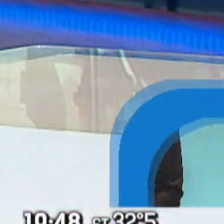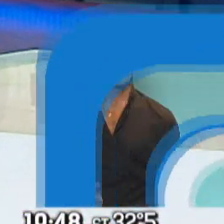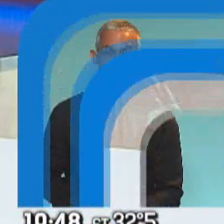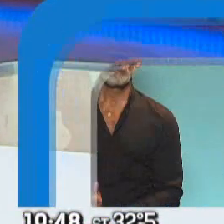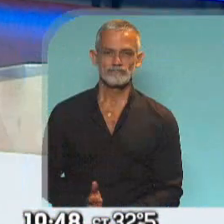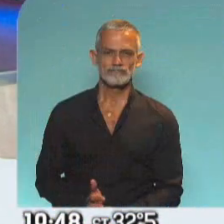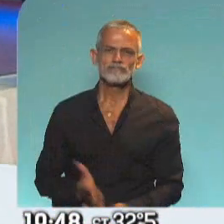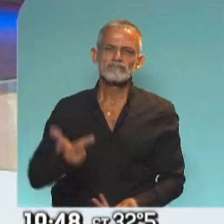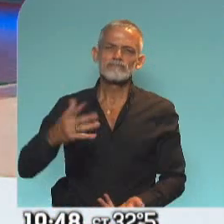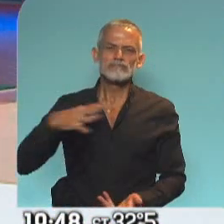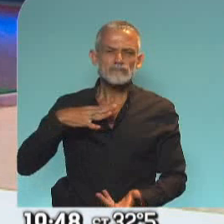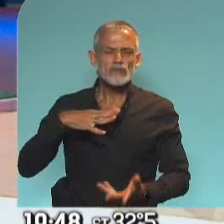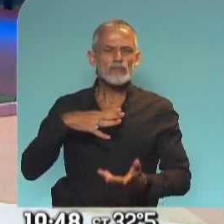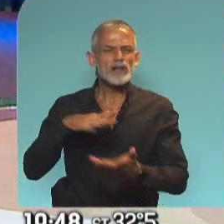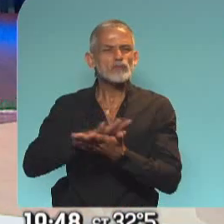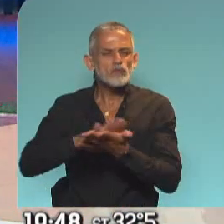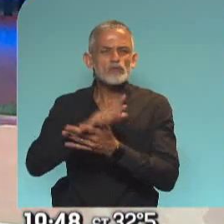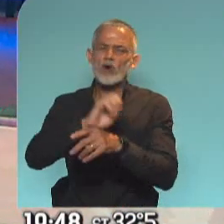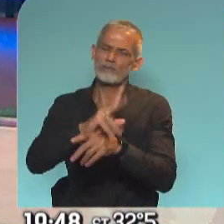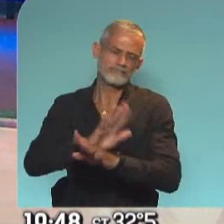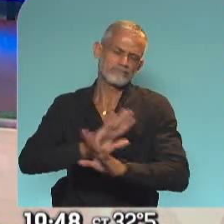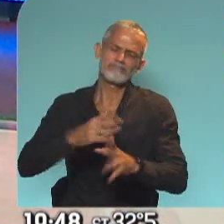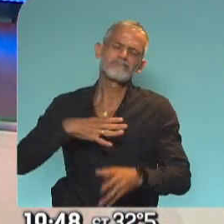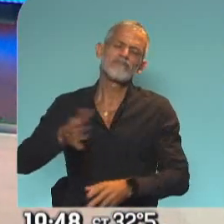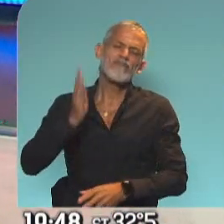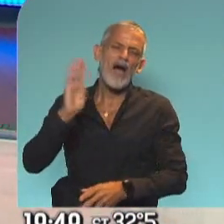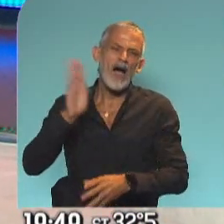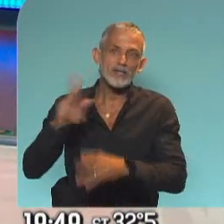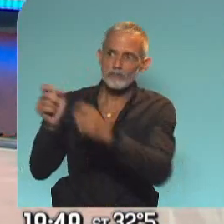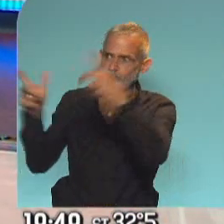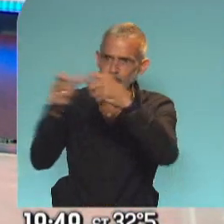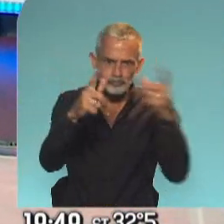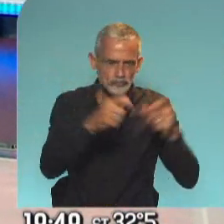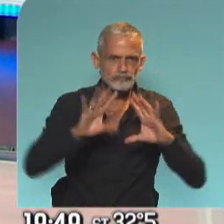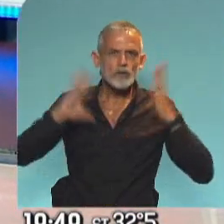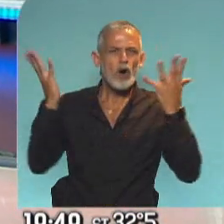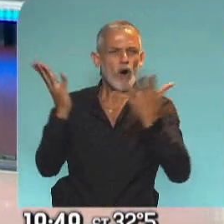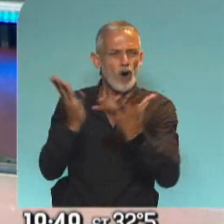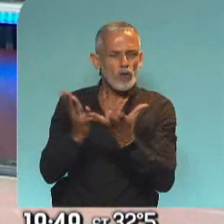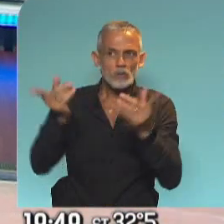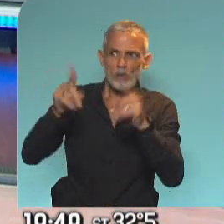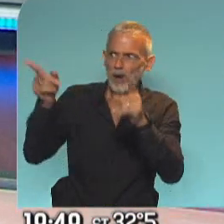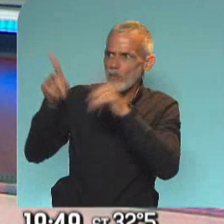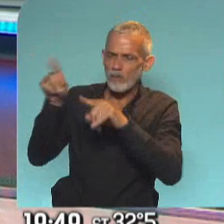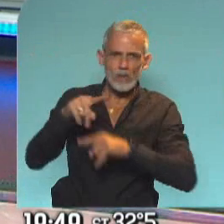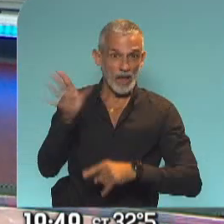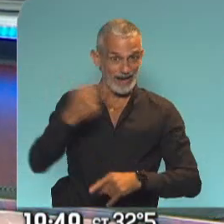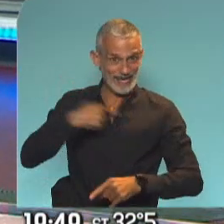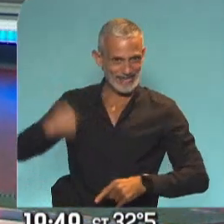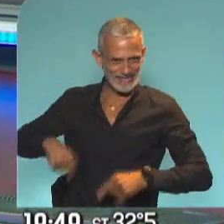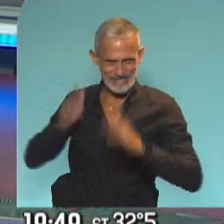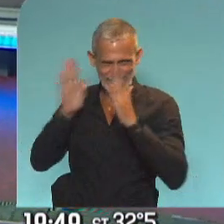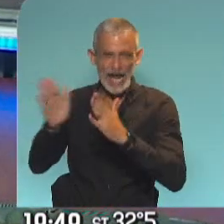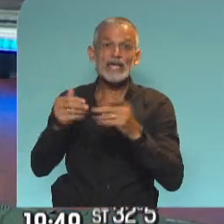Lejos estamos de superar esta pandemia. Hay fuertes rebrotes en todo el mundo. Concretamente vamos a hablar ahora de China y de